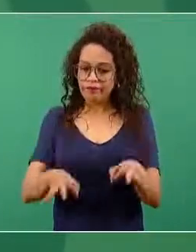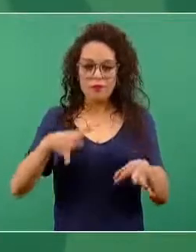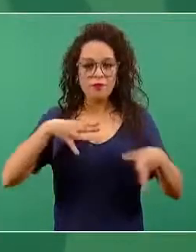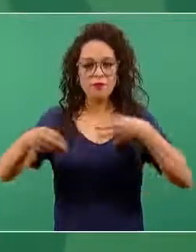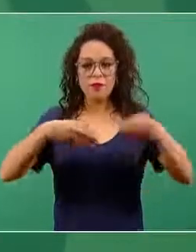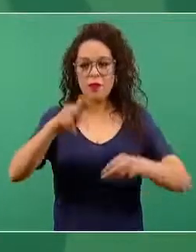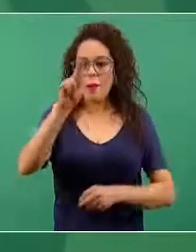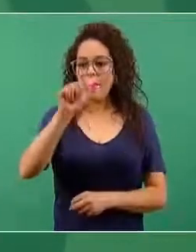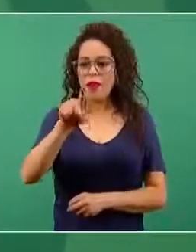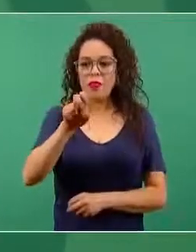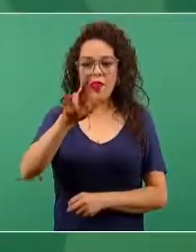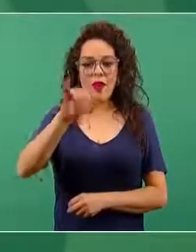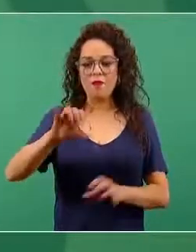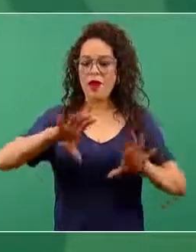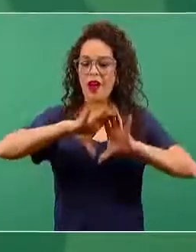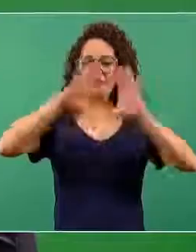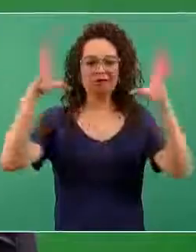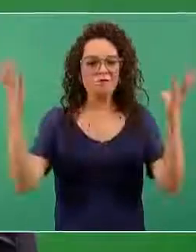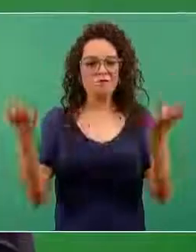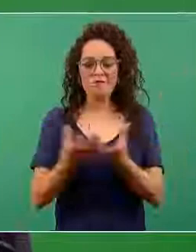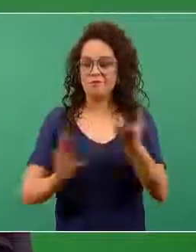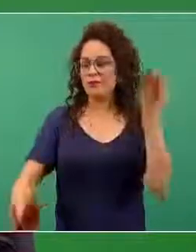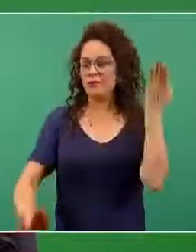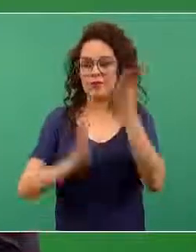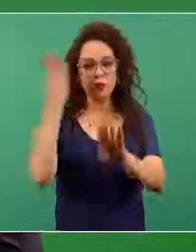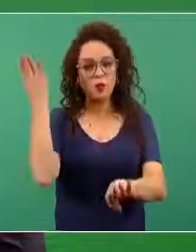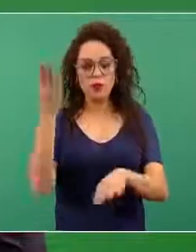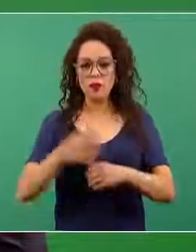epidemia global, una epidemia mundial.